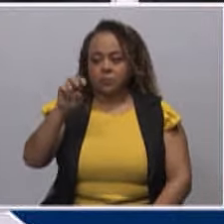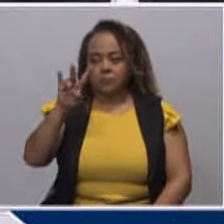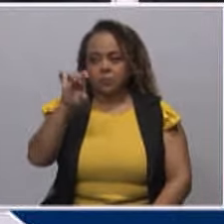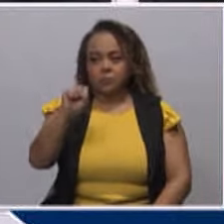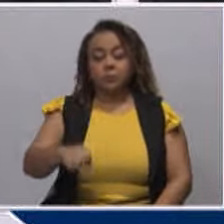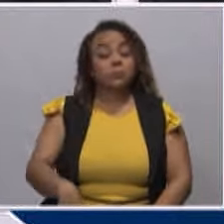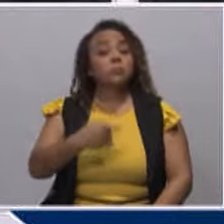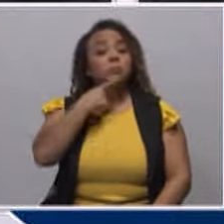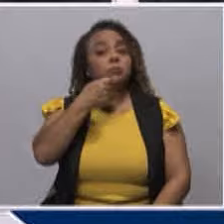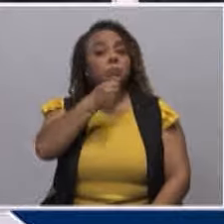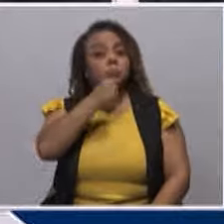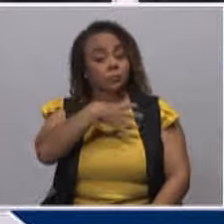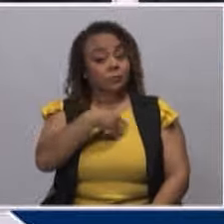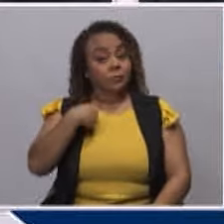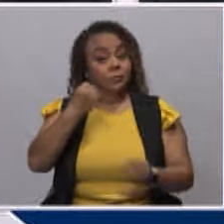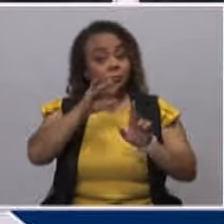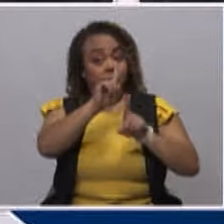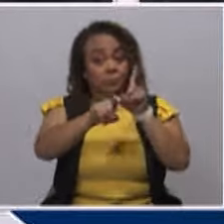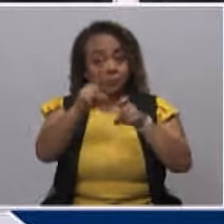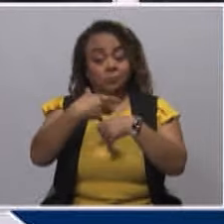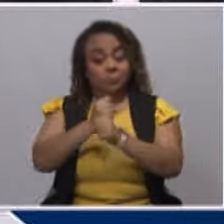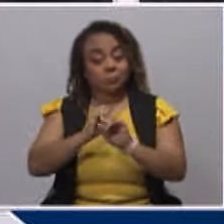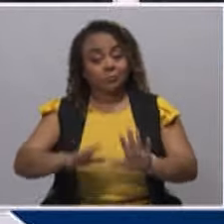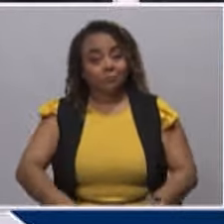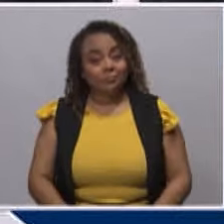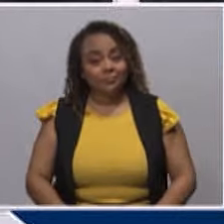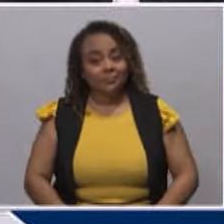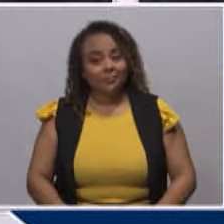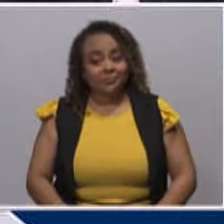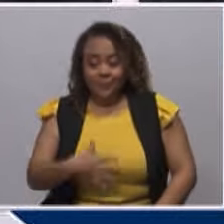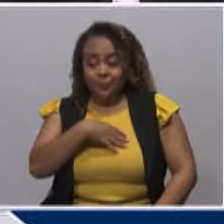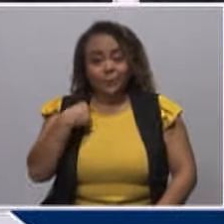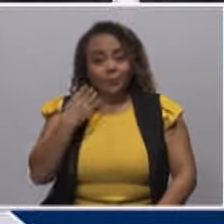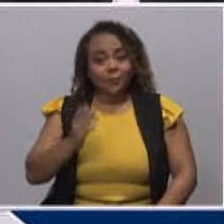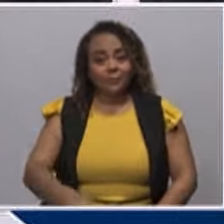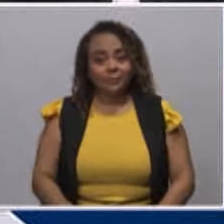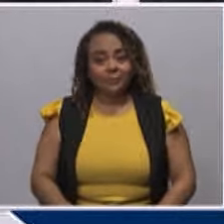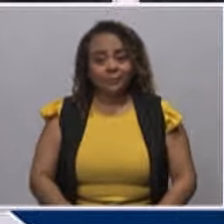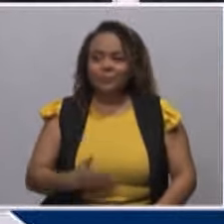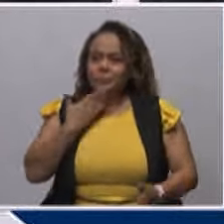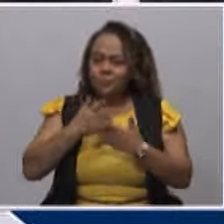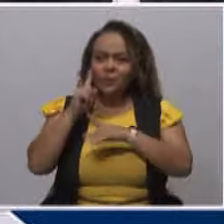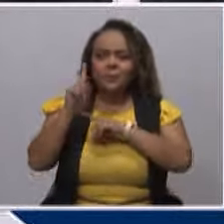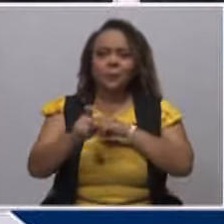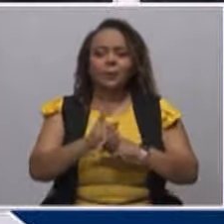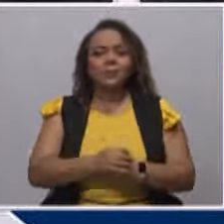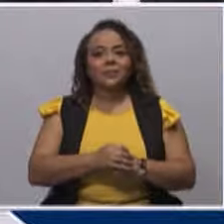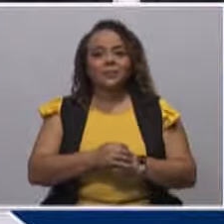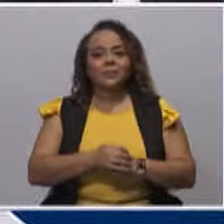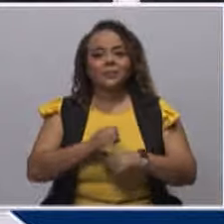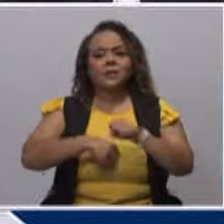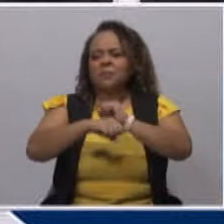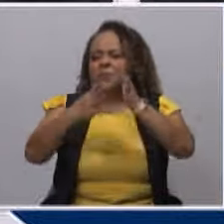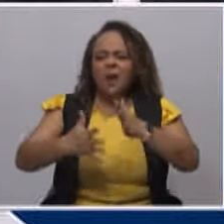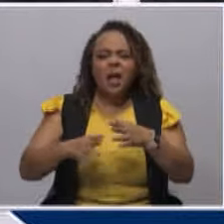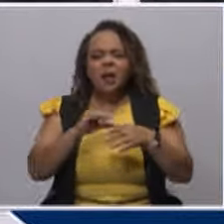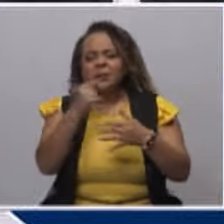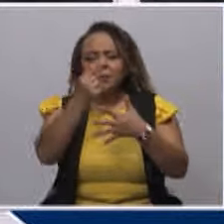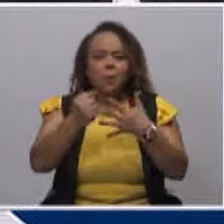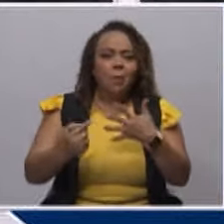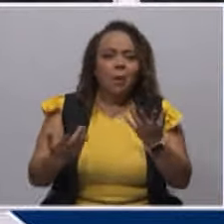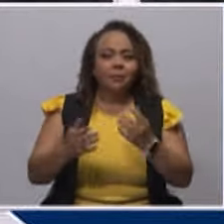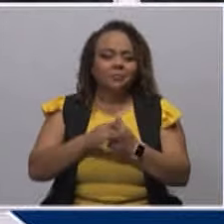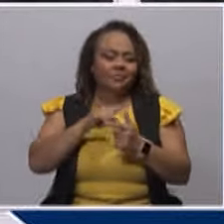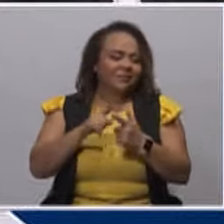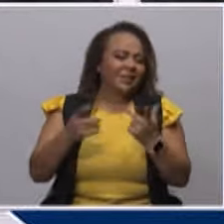le dijo a los medicos que le había gustado mucho las preguntas que le habían hecho que le gustó que habían sido buenas preguntas futboleras y demás